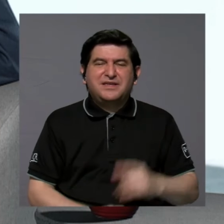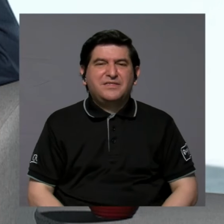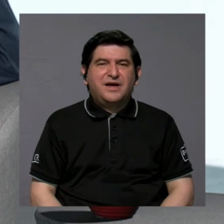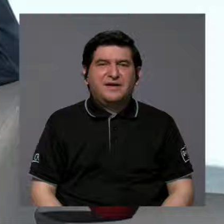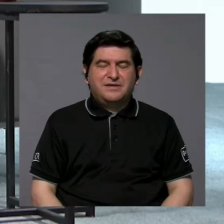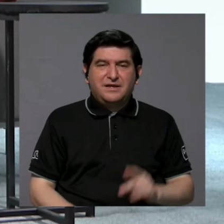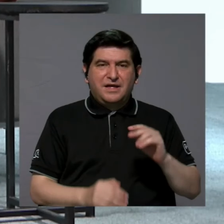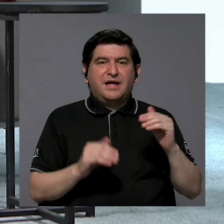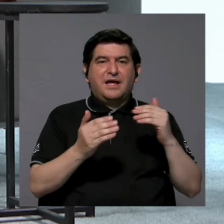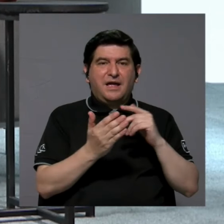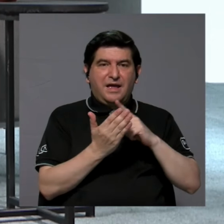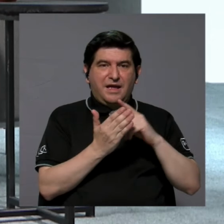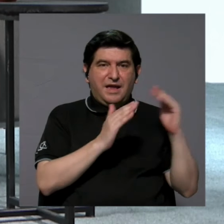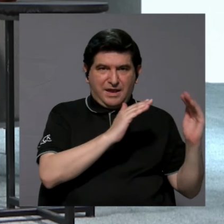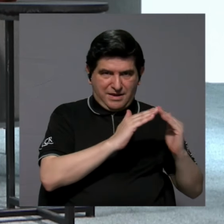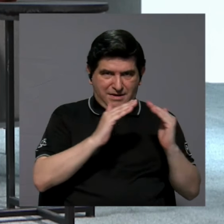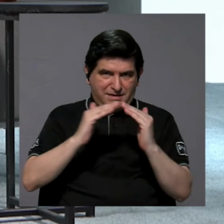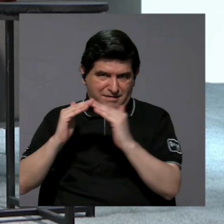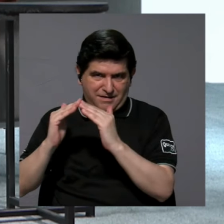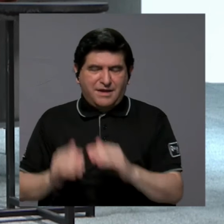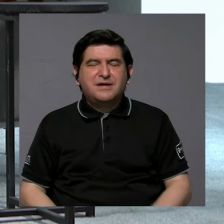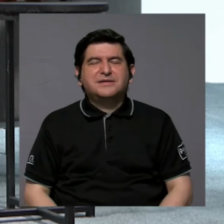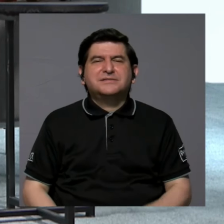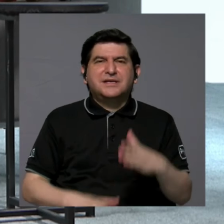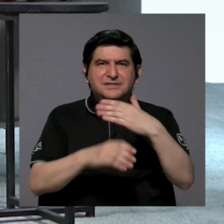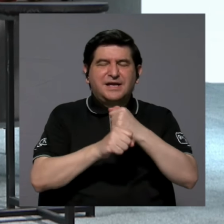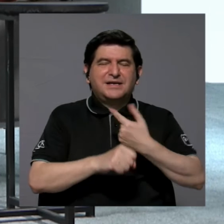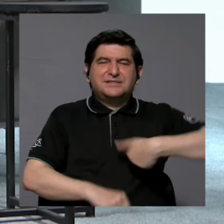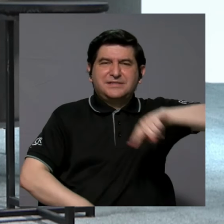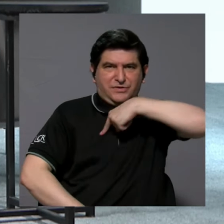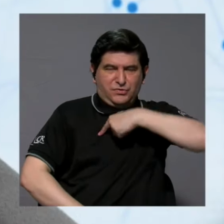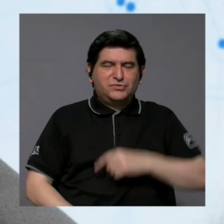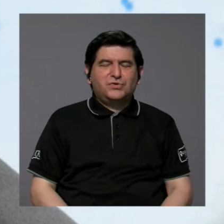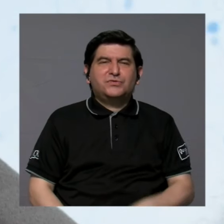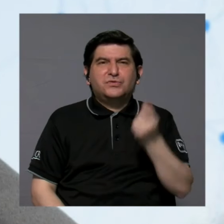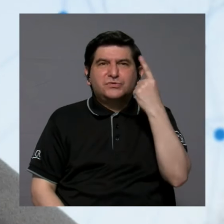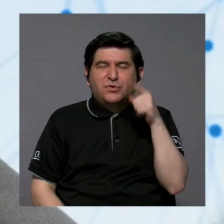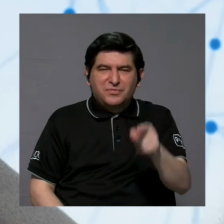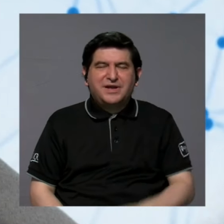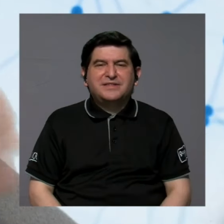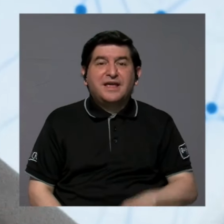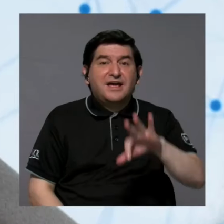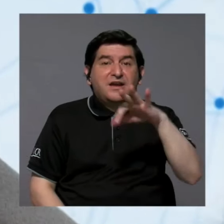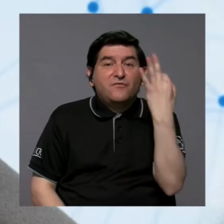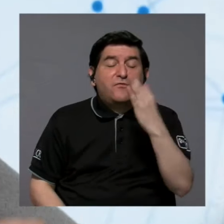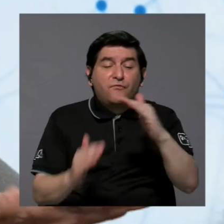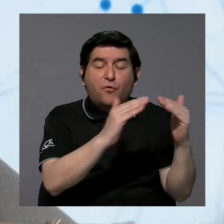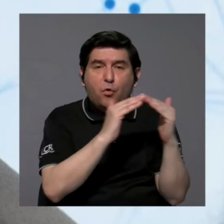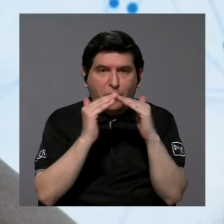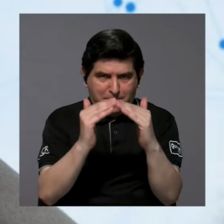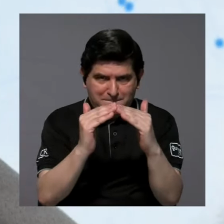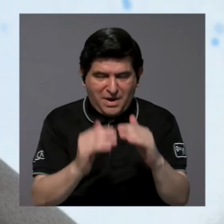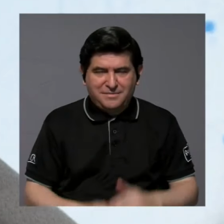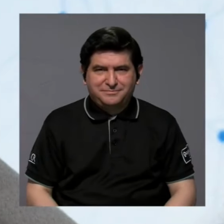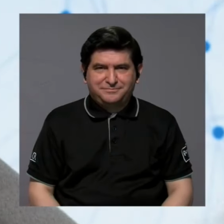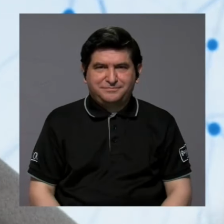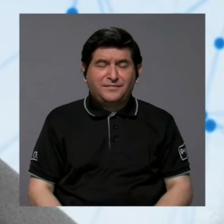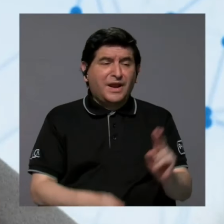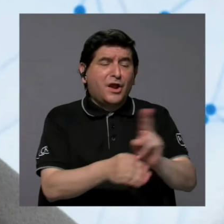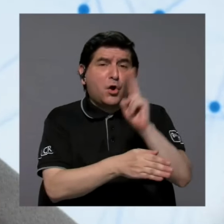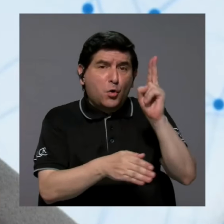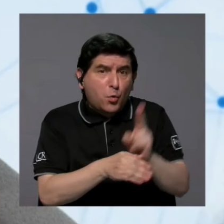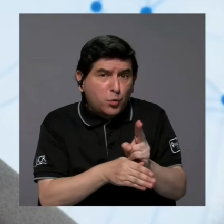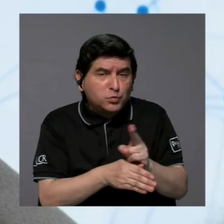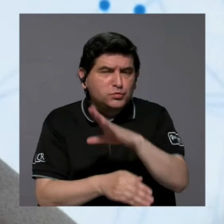Sí, el urbanismo capacitista fue el concepto que acuñamos como para entender qué es eso. Cuando la forma de la ciudad, cómo